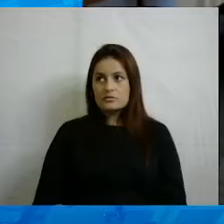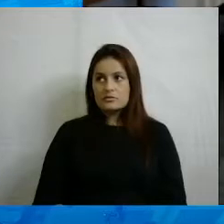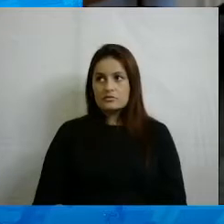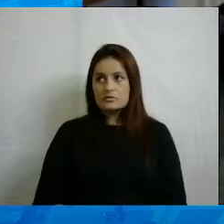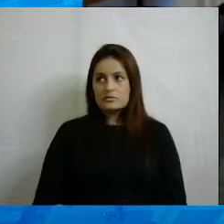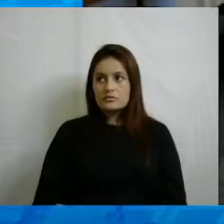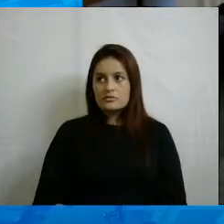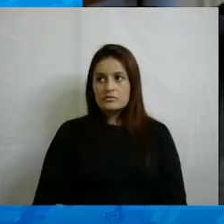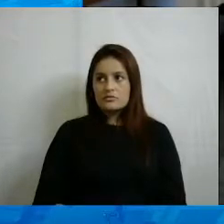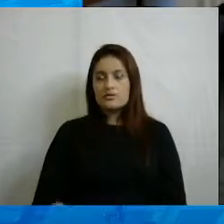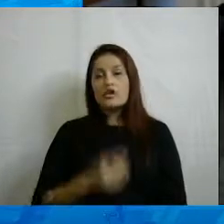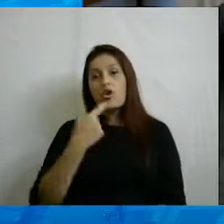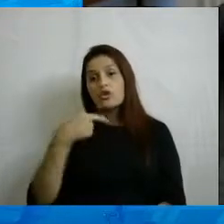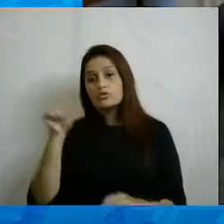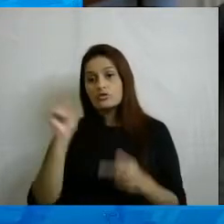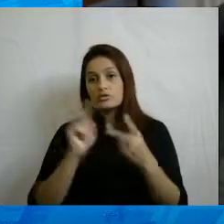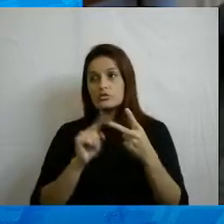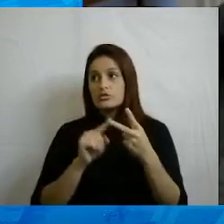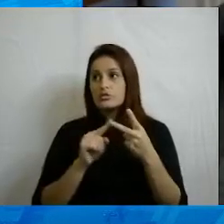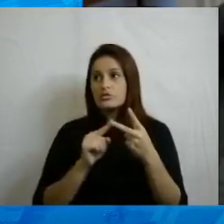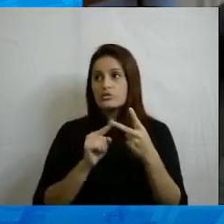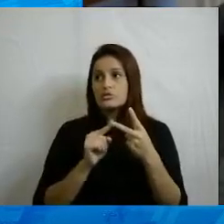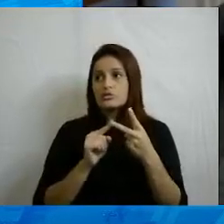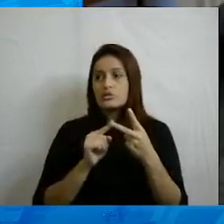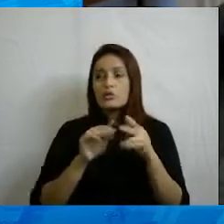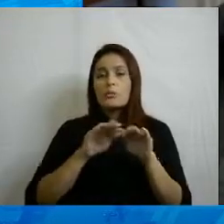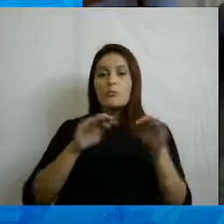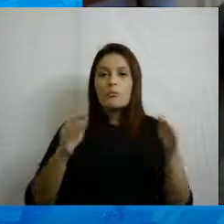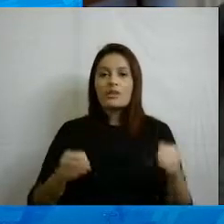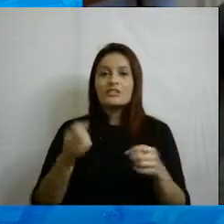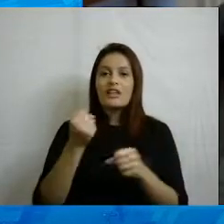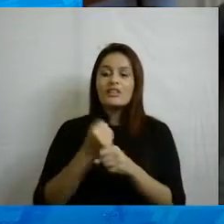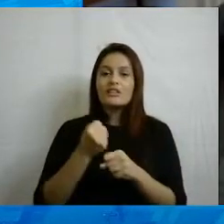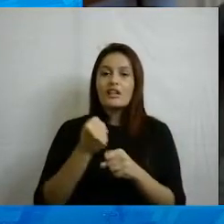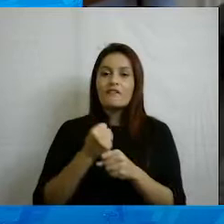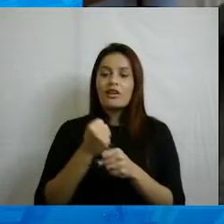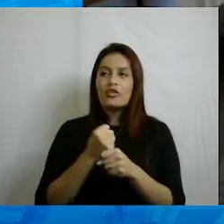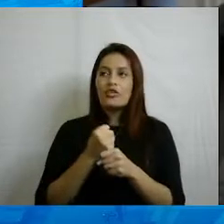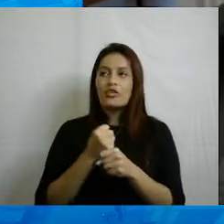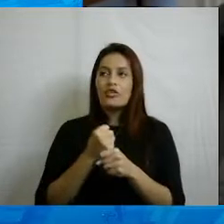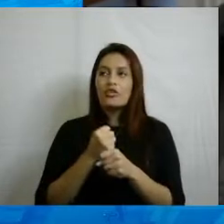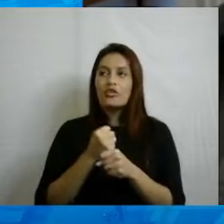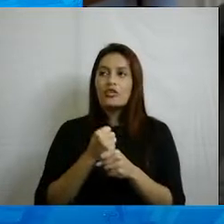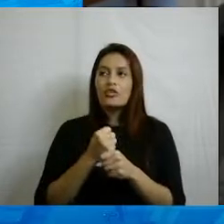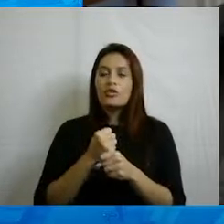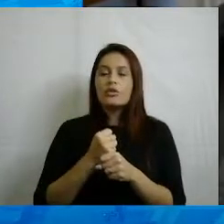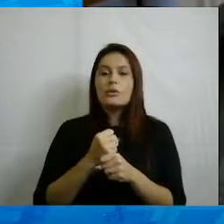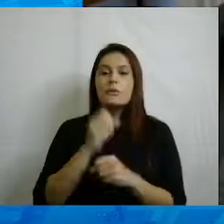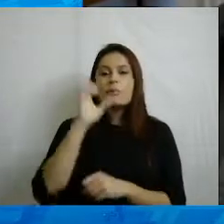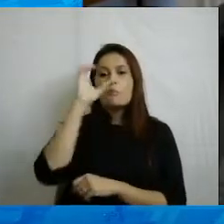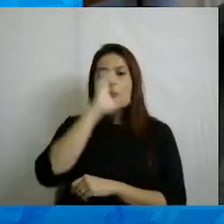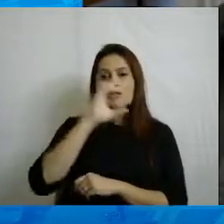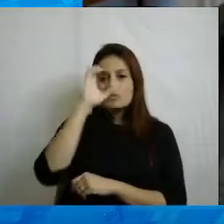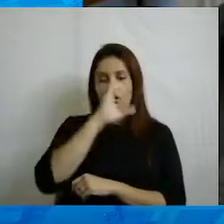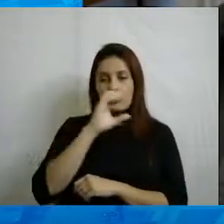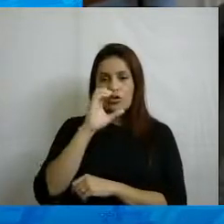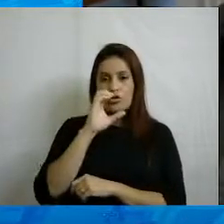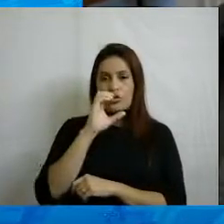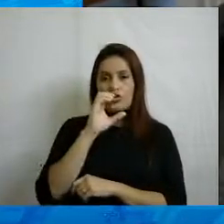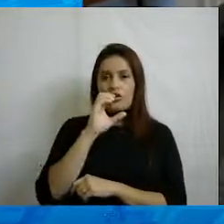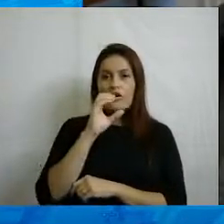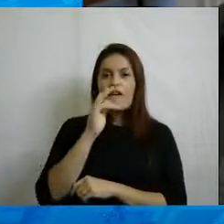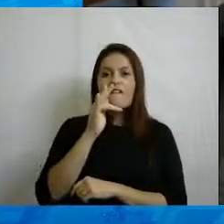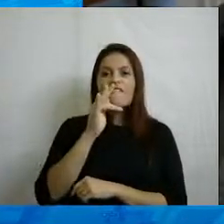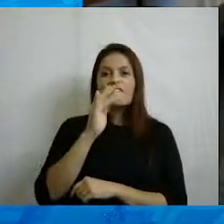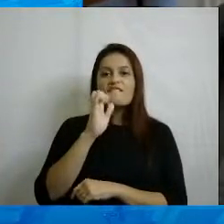otro punto es sobre una mesa de trabajo sobre el paseo sector Boulevard, paseo Fernando